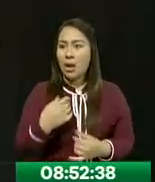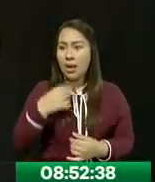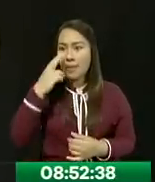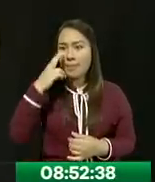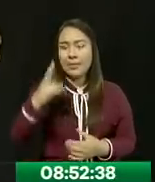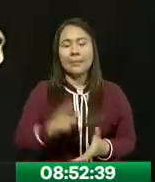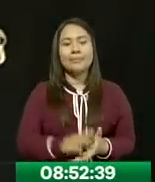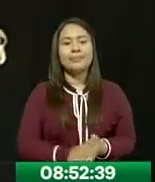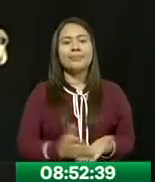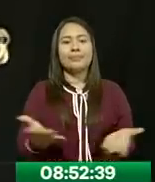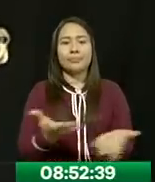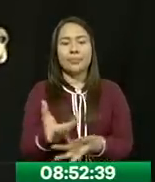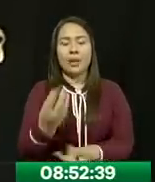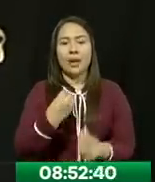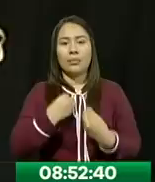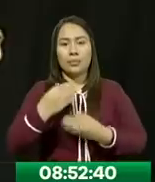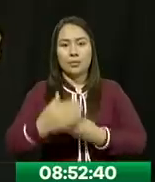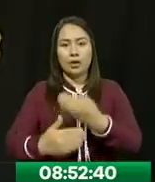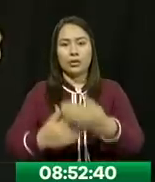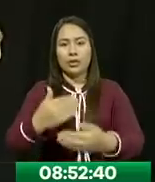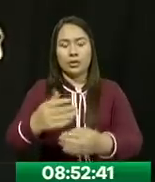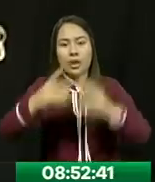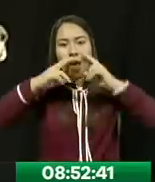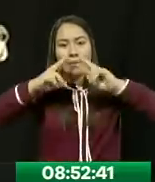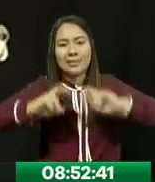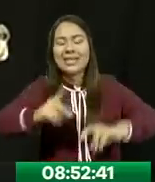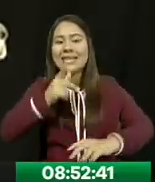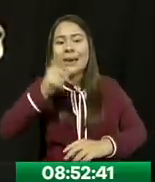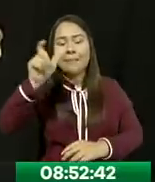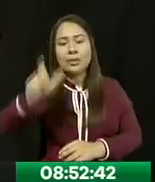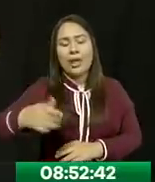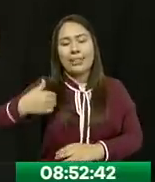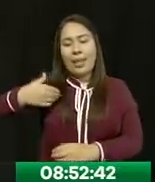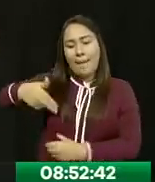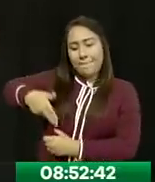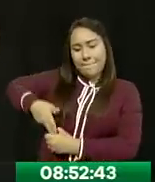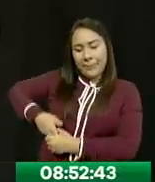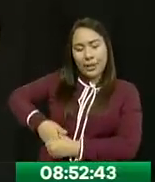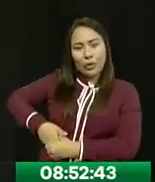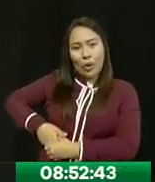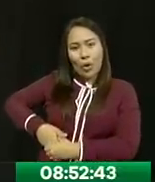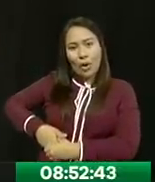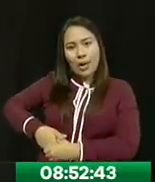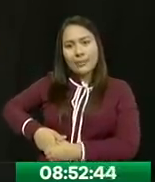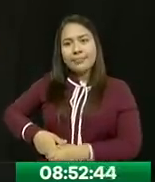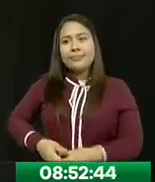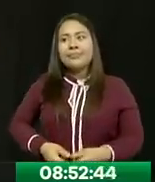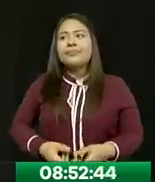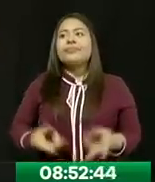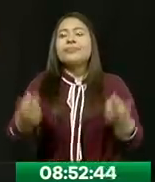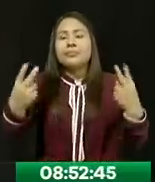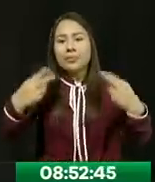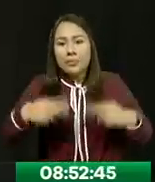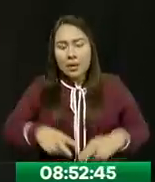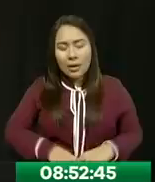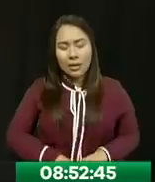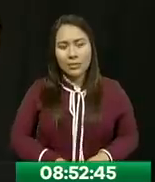iniciaría un proceso penal por tenencia de armas de fuego, así como estar inmerso